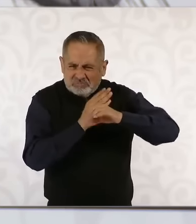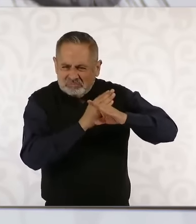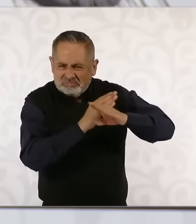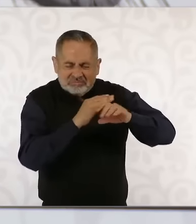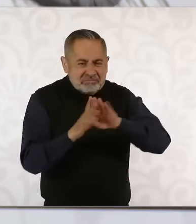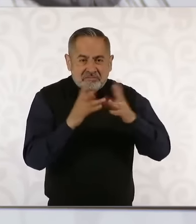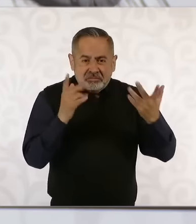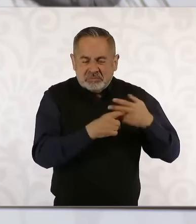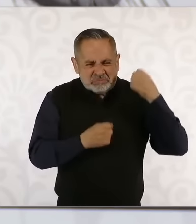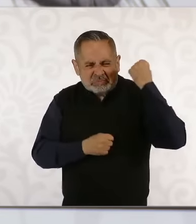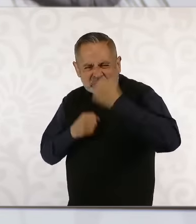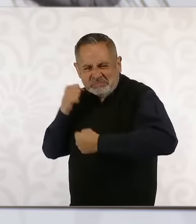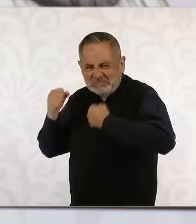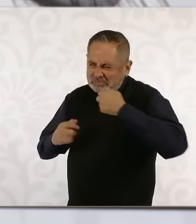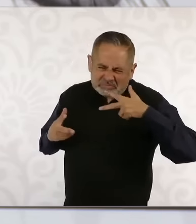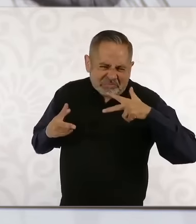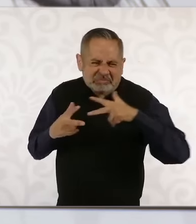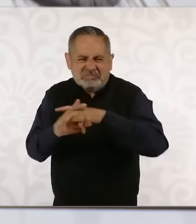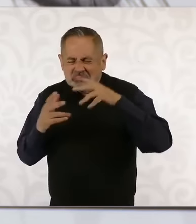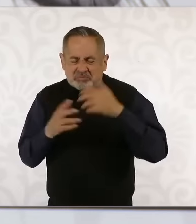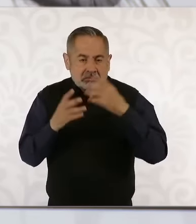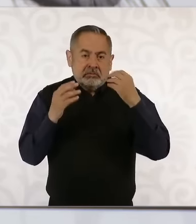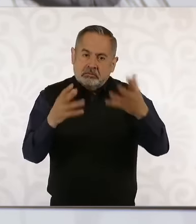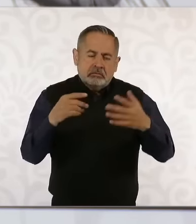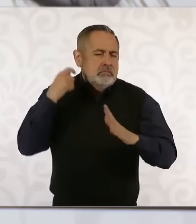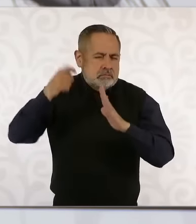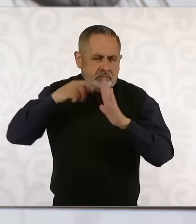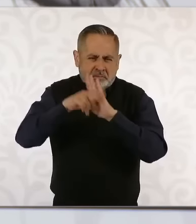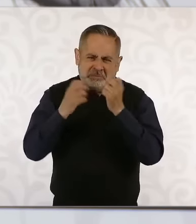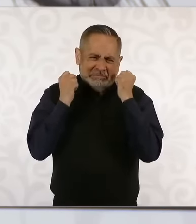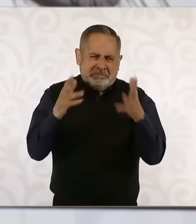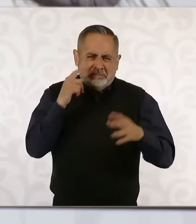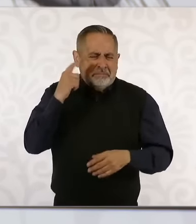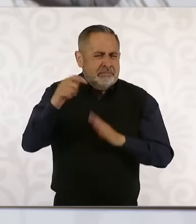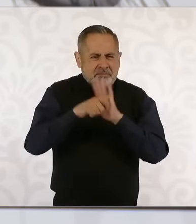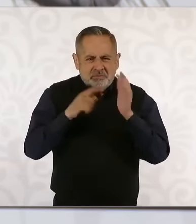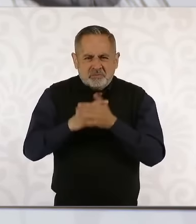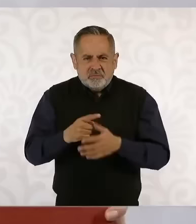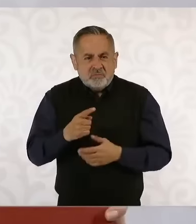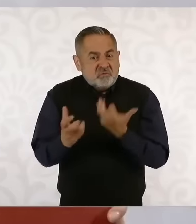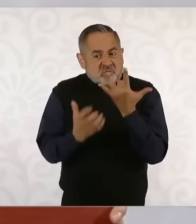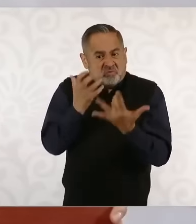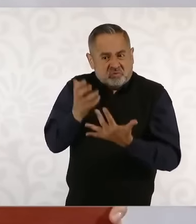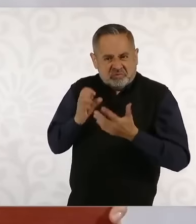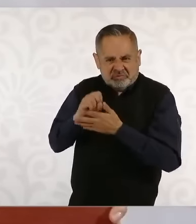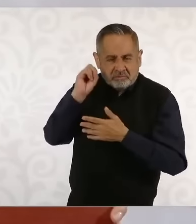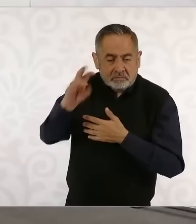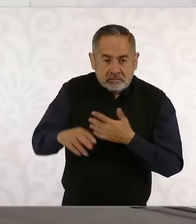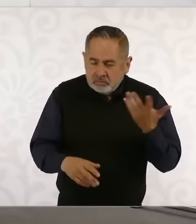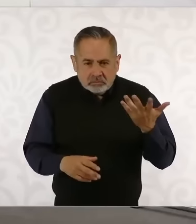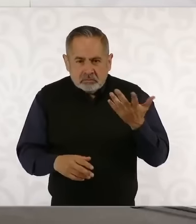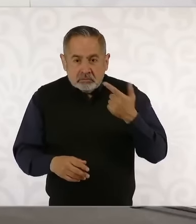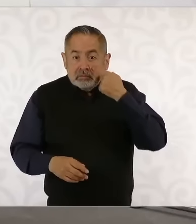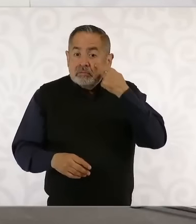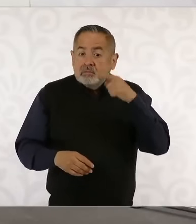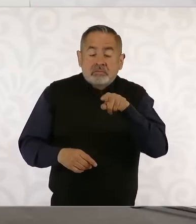golpes. Hay muchos videos en las redes. fuego, levantaron